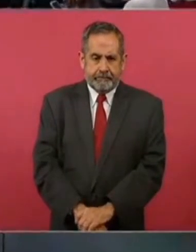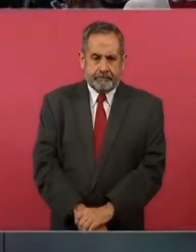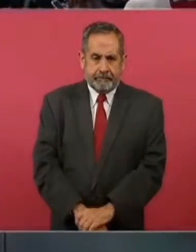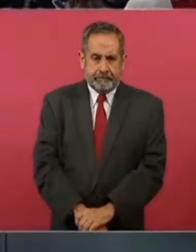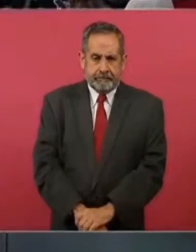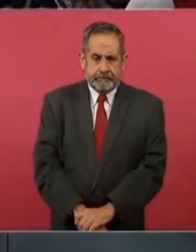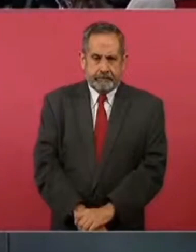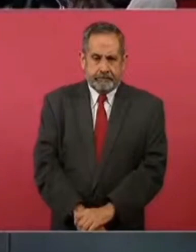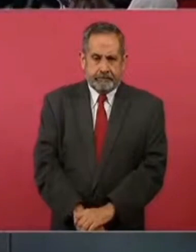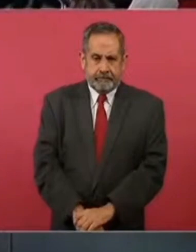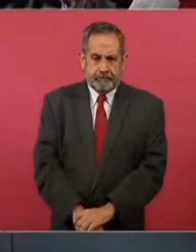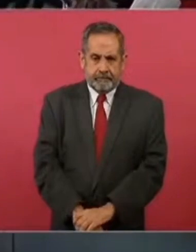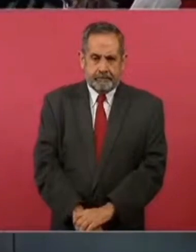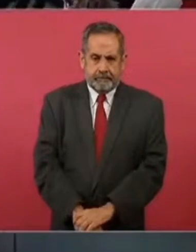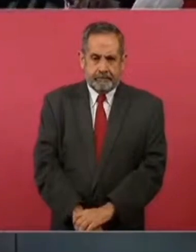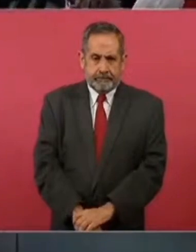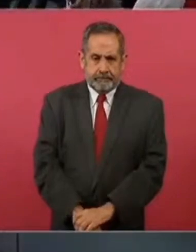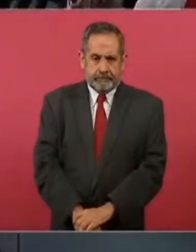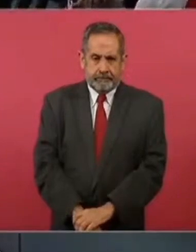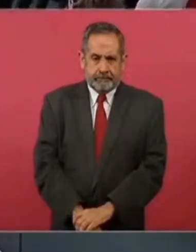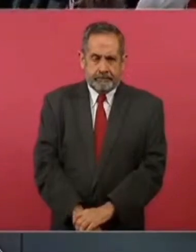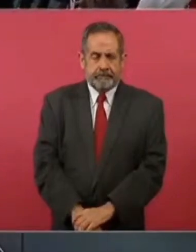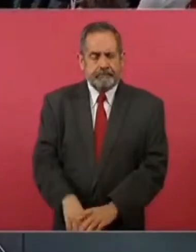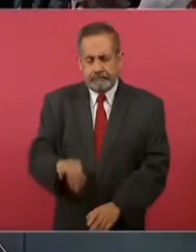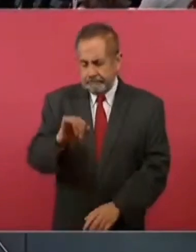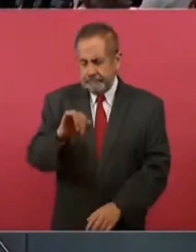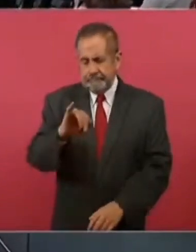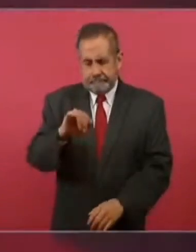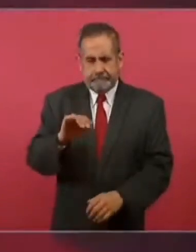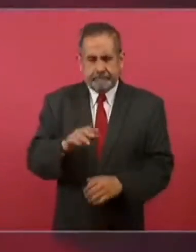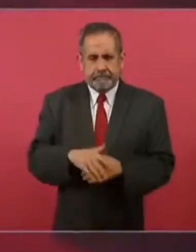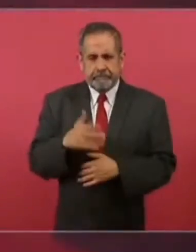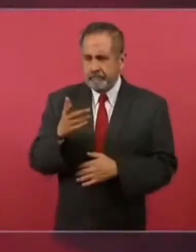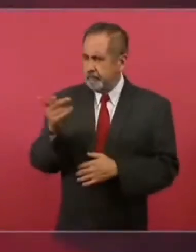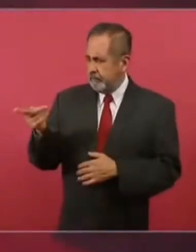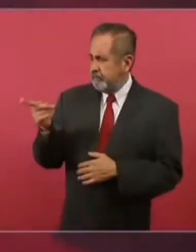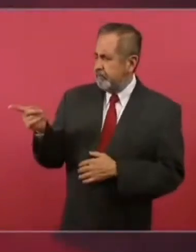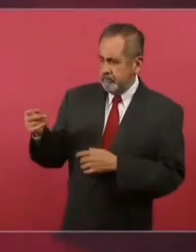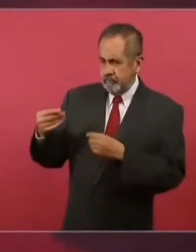calor Cuánto se ha incrementado la demanda en donde sí sí preocupación